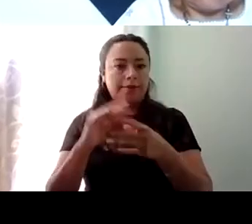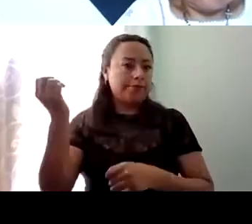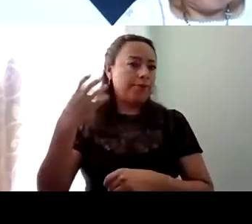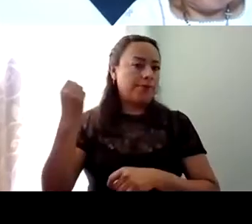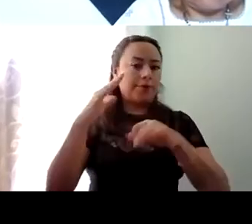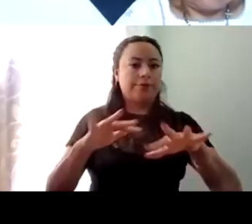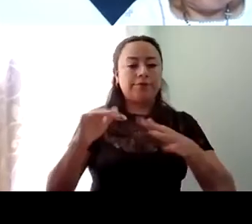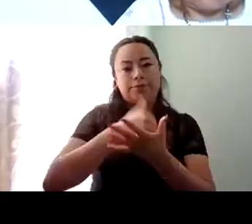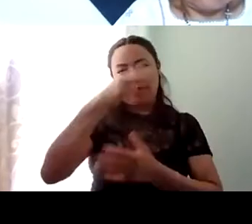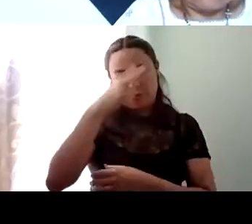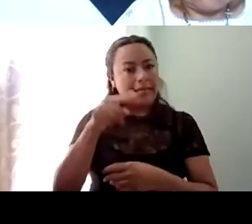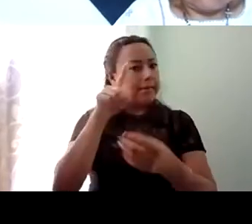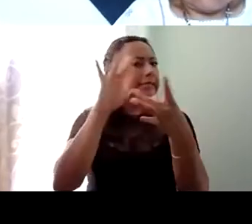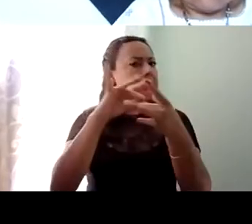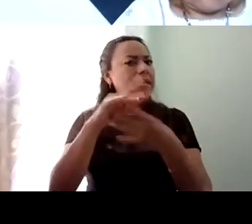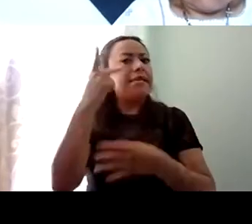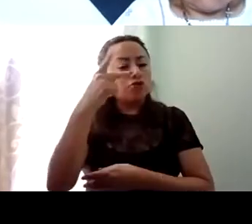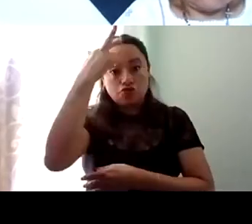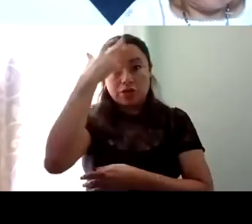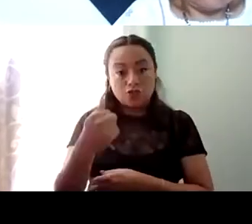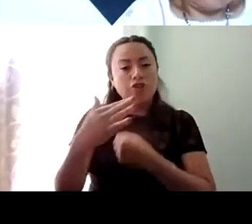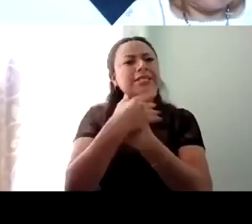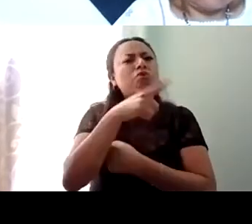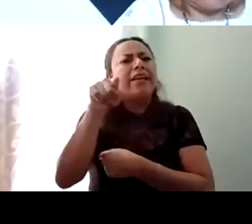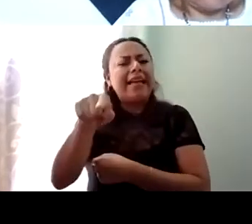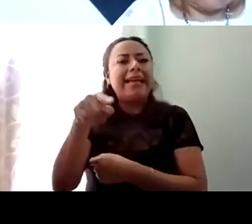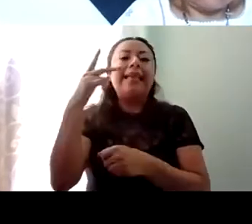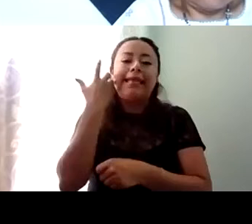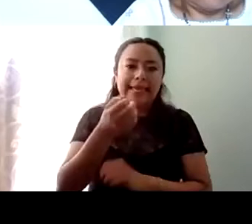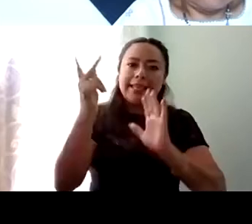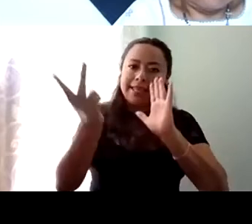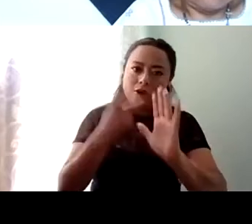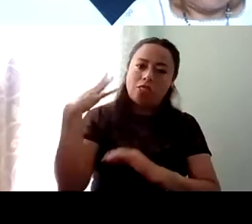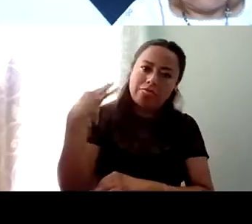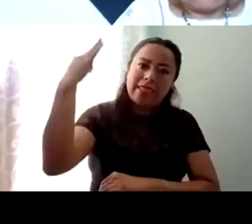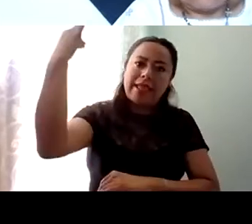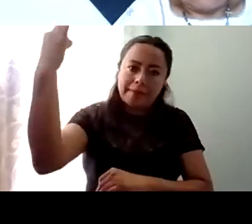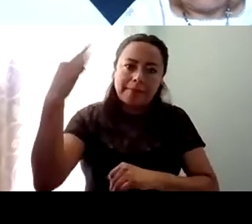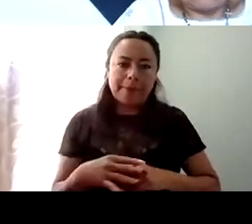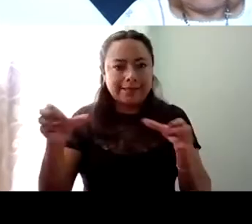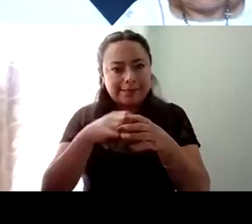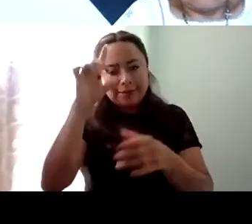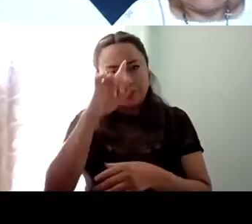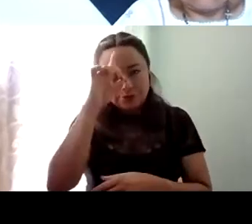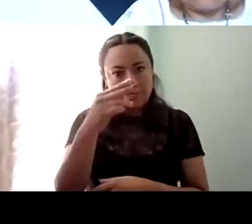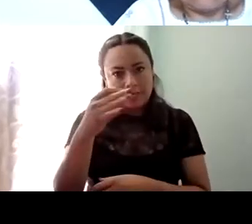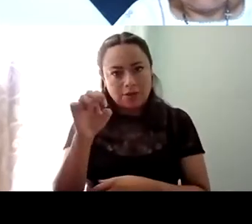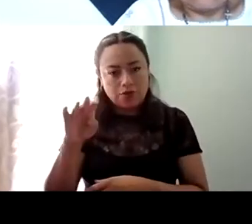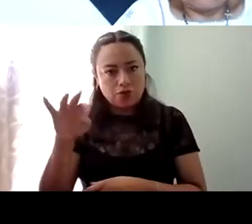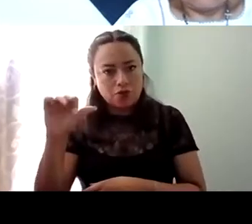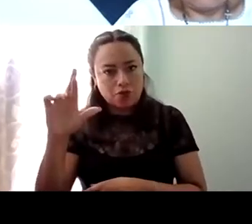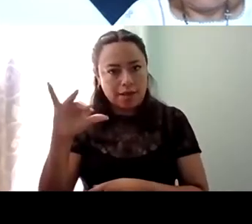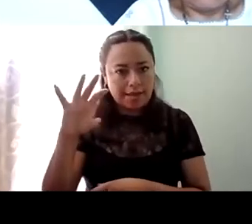México las razones y consideraciones por las que solicita la reelección al cargo de consejera honoraria de la Comisión de Derechos Humanos de la Ciudad de